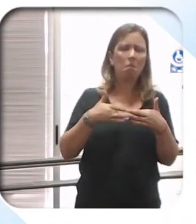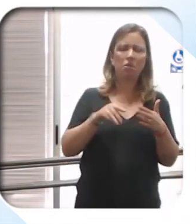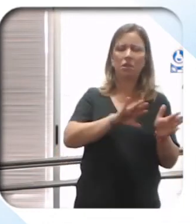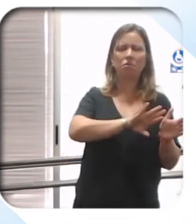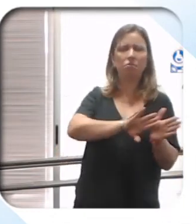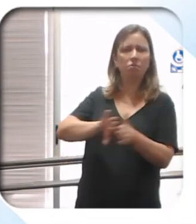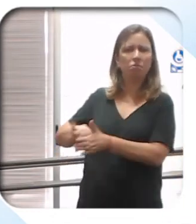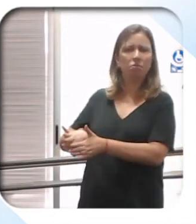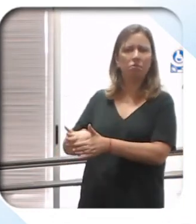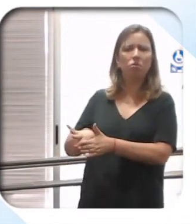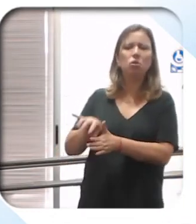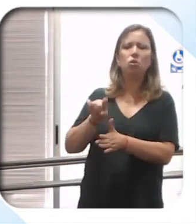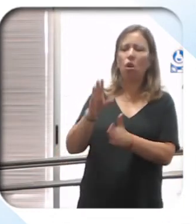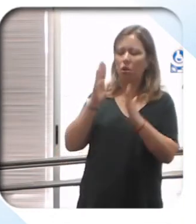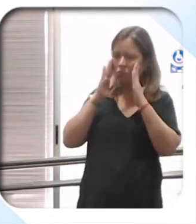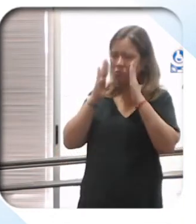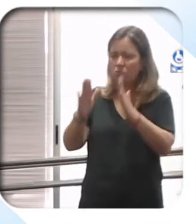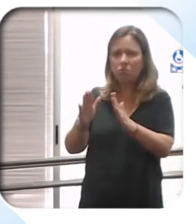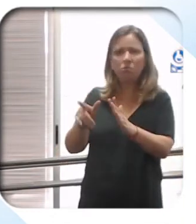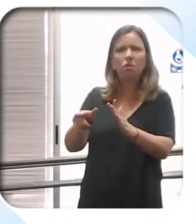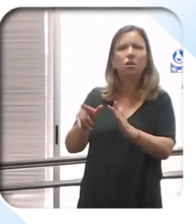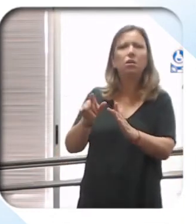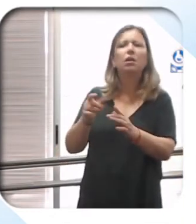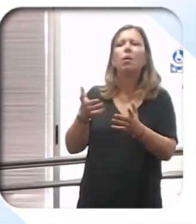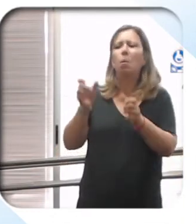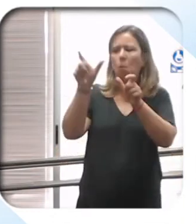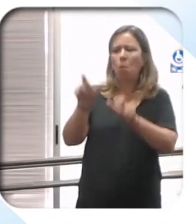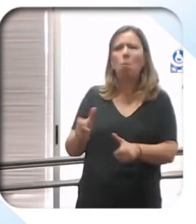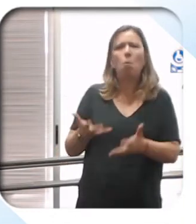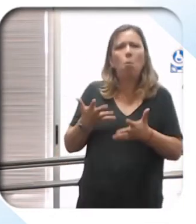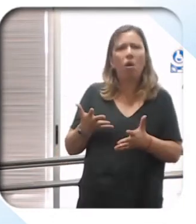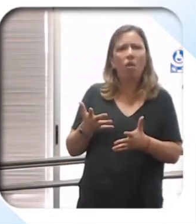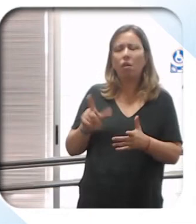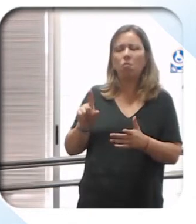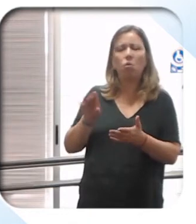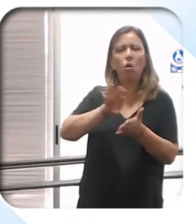quitamos de lleno la posibilidad de ser.